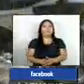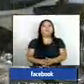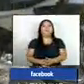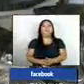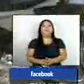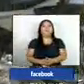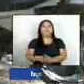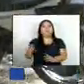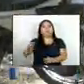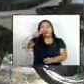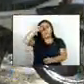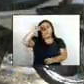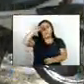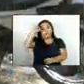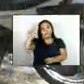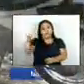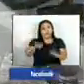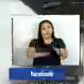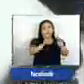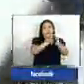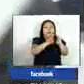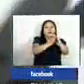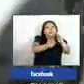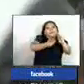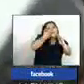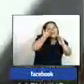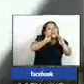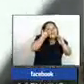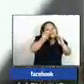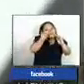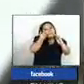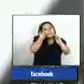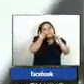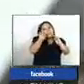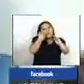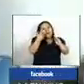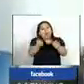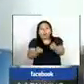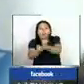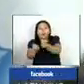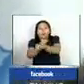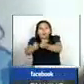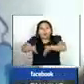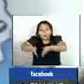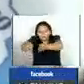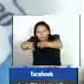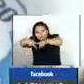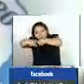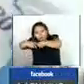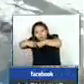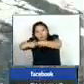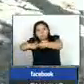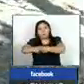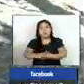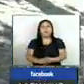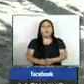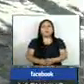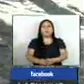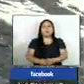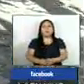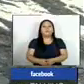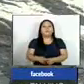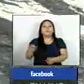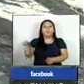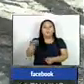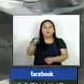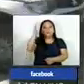digamos, él trabajaba en la Casa de Juventud, de allí lo movieron que anduviera con los fontaneros. Él era tranquilo en la política, en todo él. Quienes